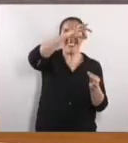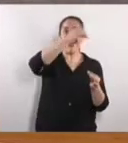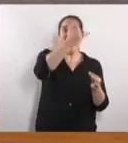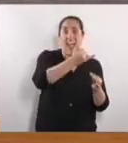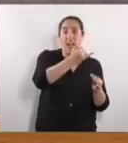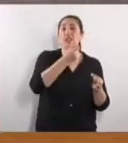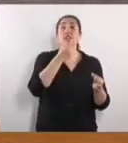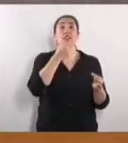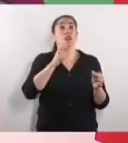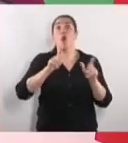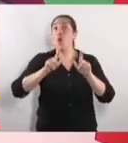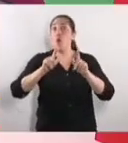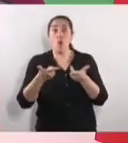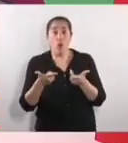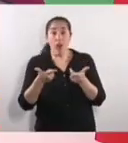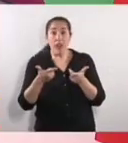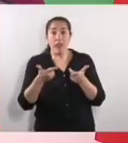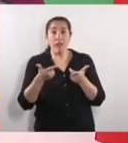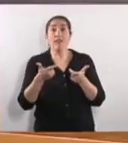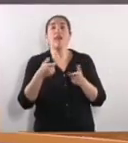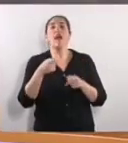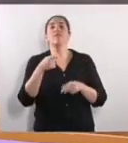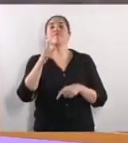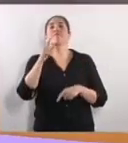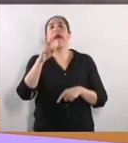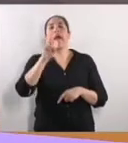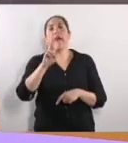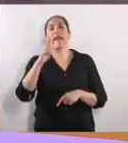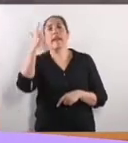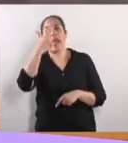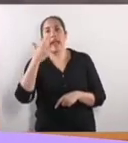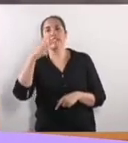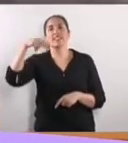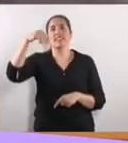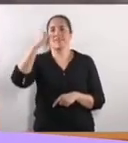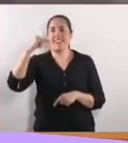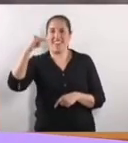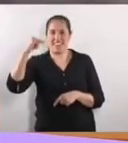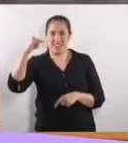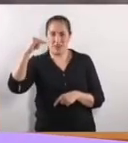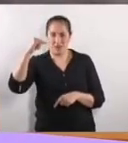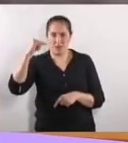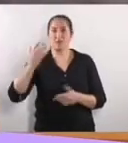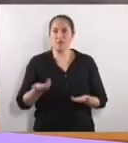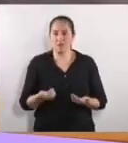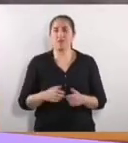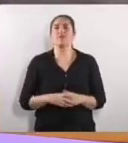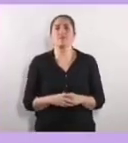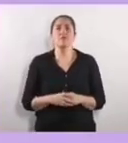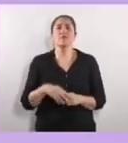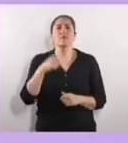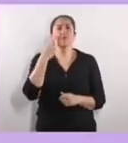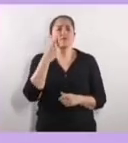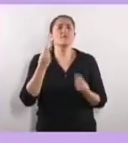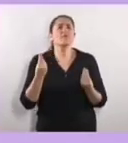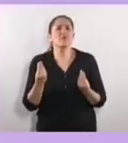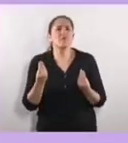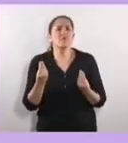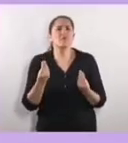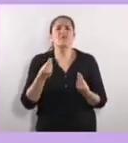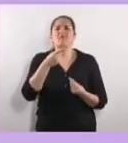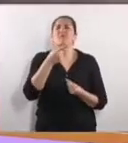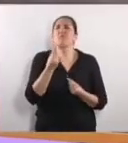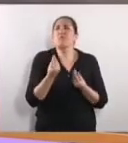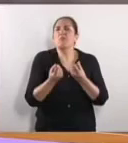ausente, es decir, no está, y entonces vamos a decir que el RH es negativo. ¿Hay alguna diferencia entre estas personas y esta? Sí, Bueno, ¿para qué sirve esa debe haber un proteína?